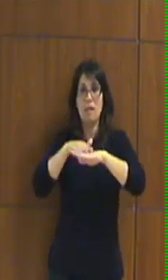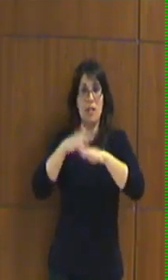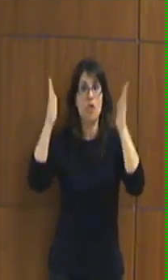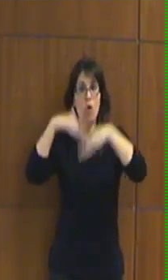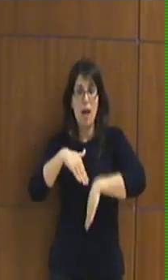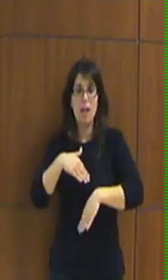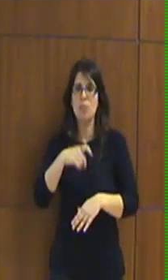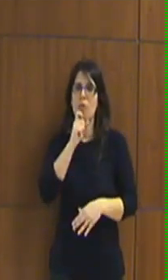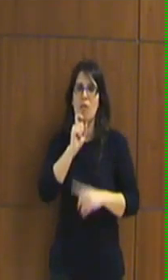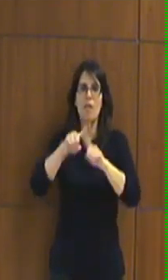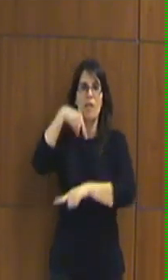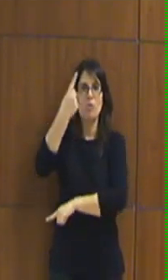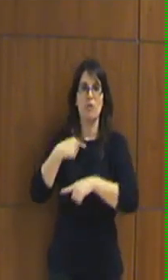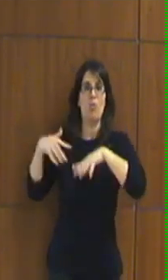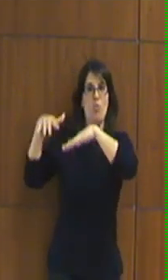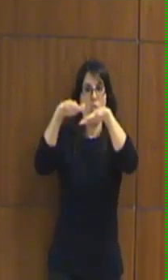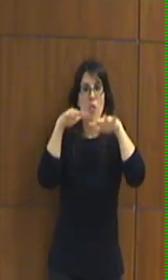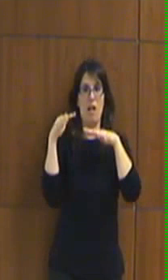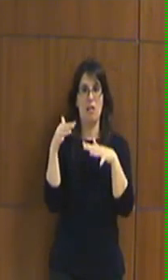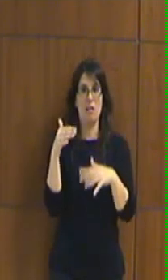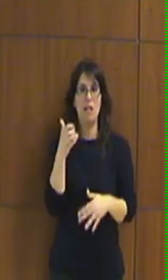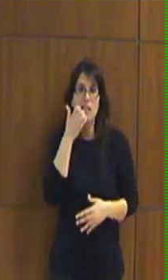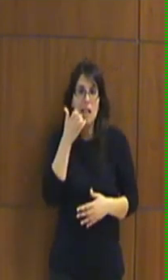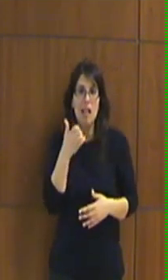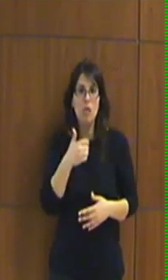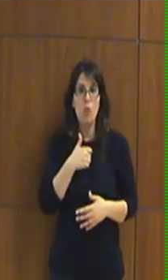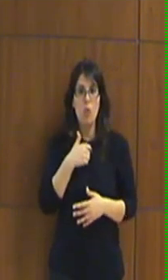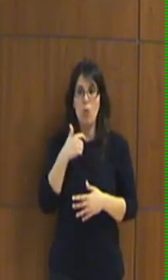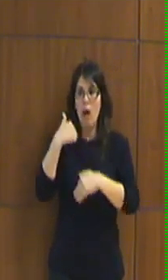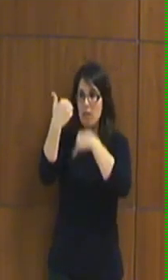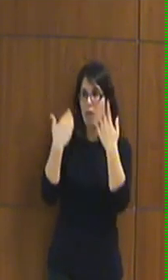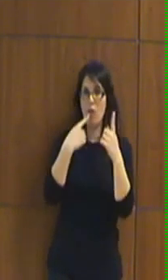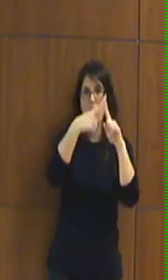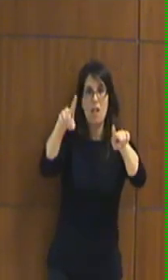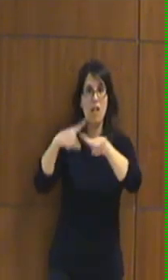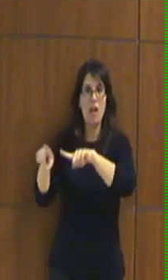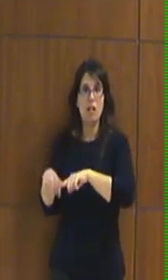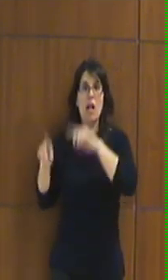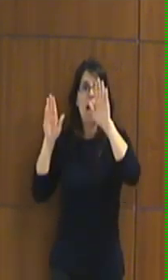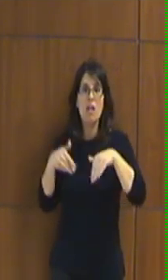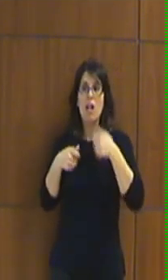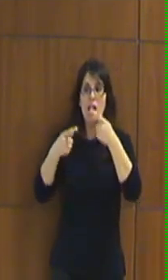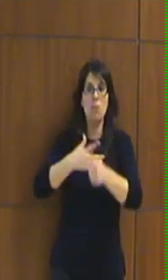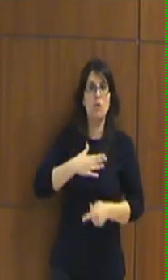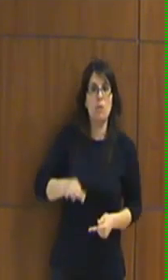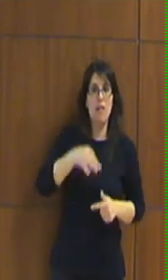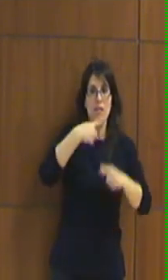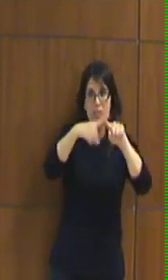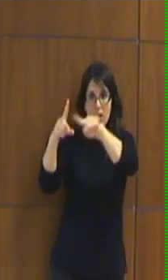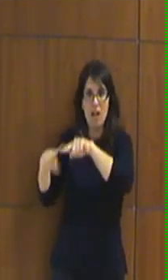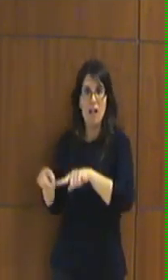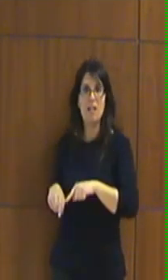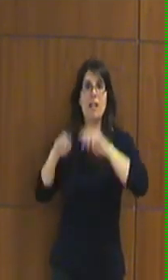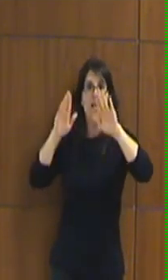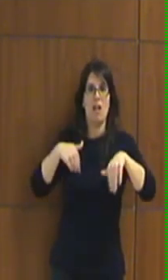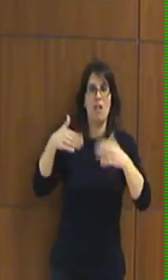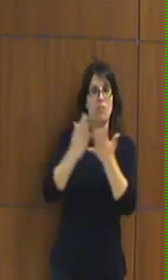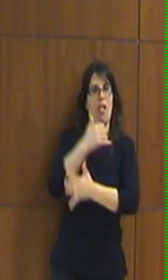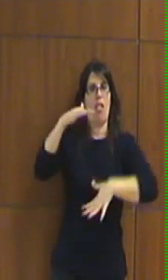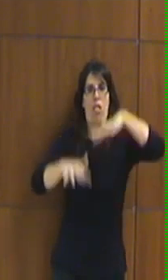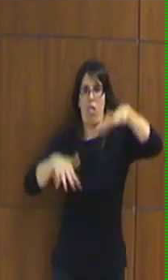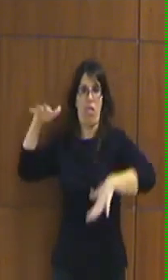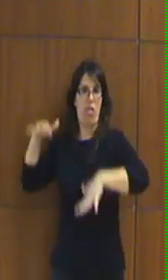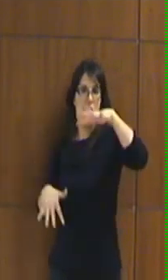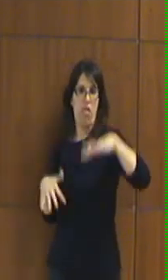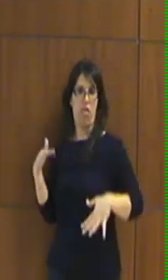salgan iguales, ¿no? Unas riegan más, otras riegan menos, una crecerá más, otra crecerá menos, pasan cosas distintas. Ahí es donde yo no sé qué